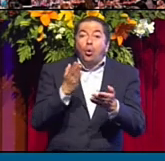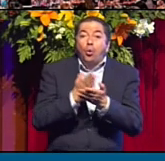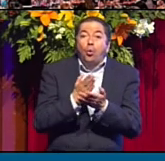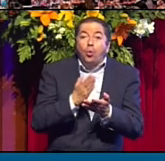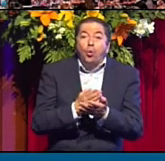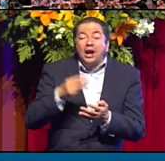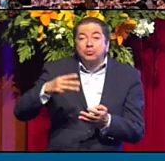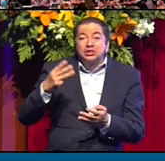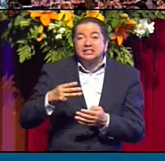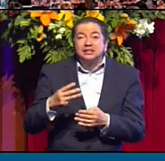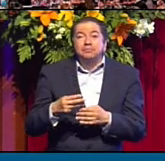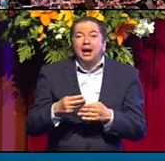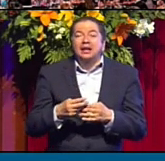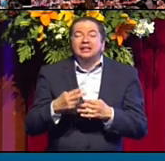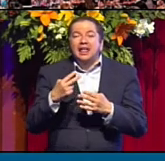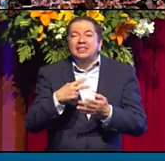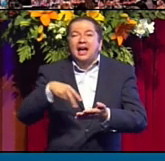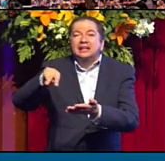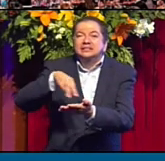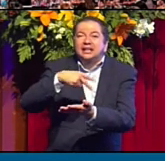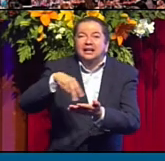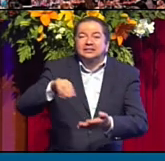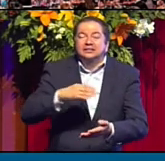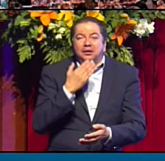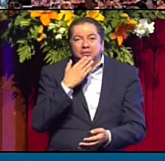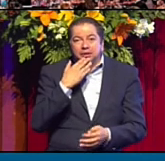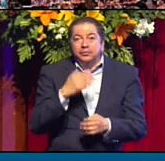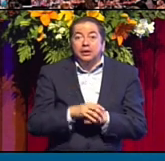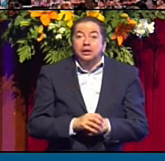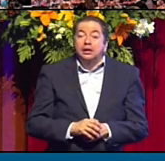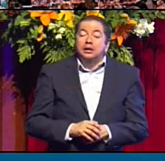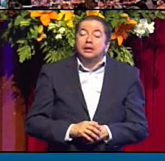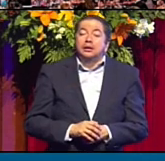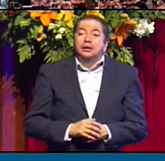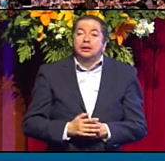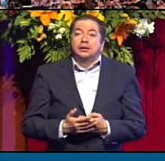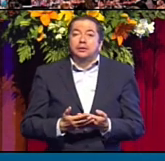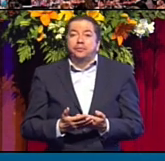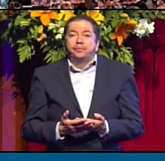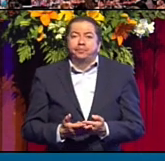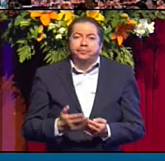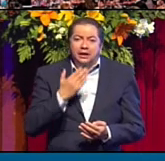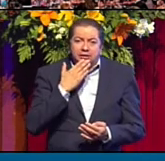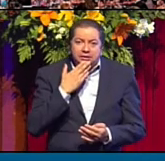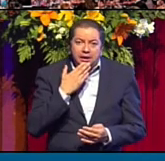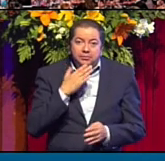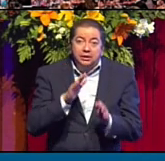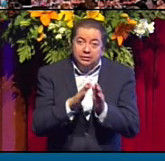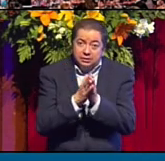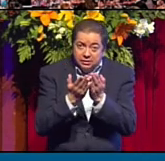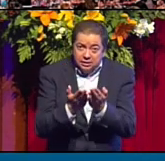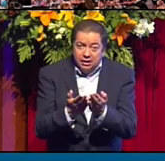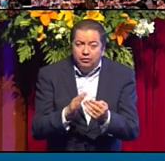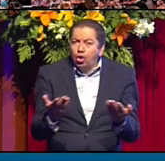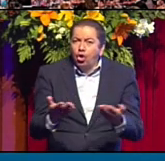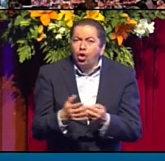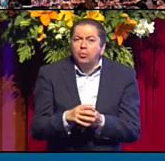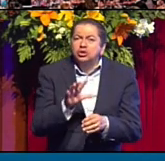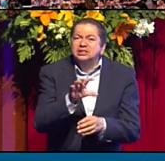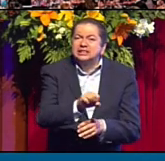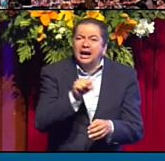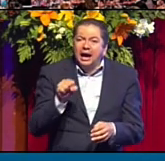Danza. Hicimos un lanzamiento de escritores que sacaron sus libros. ¿Pero cómo los